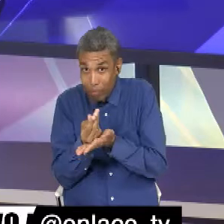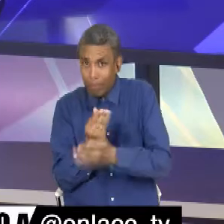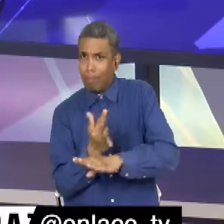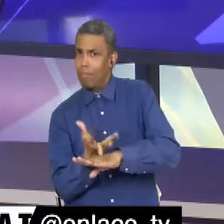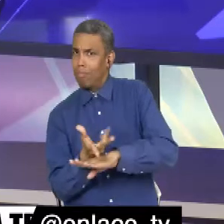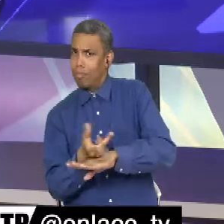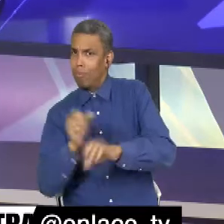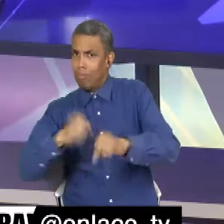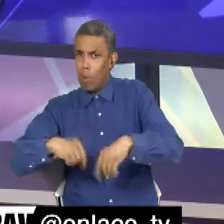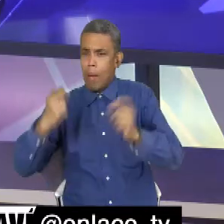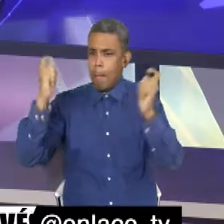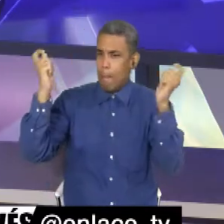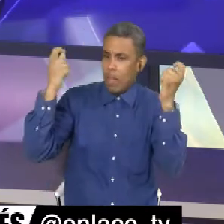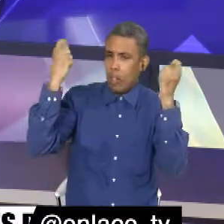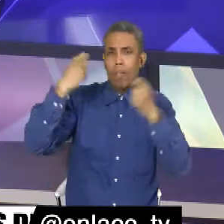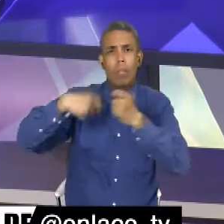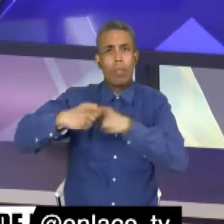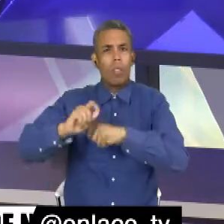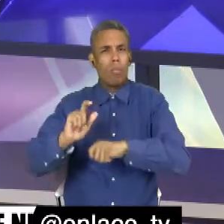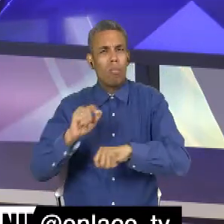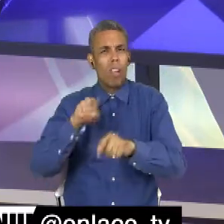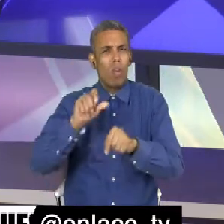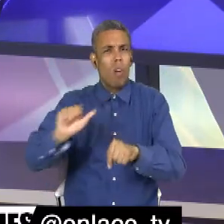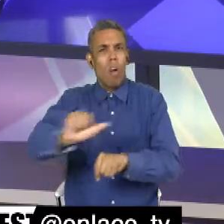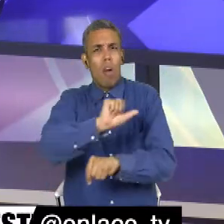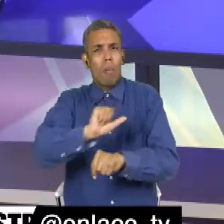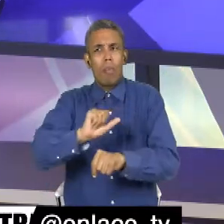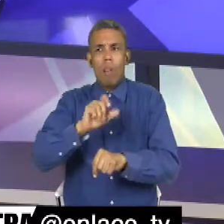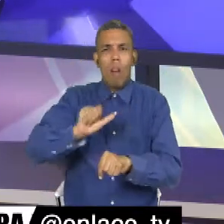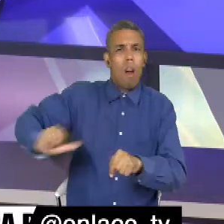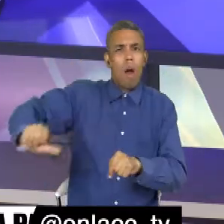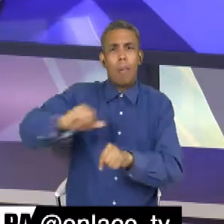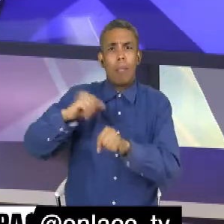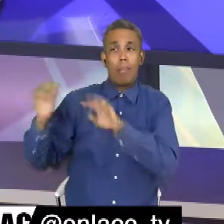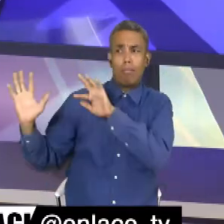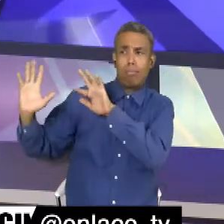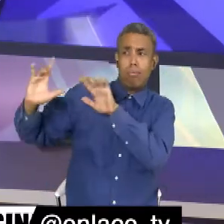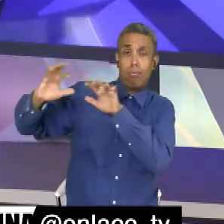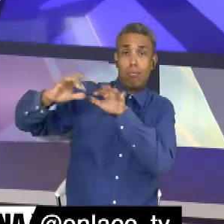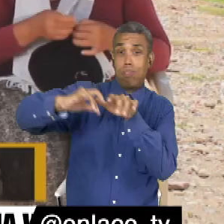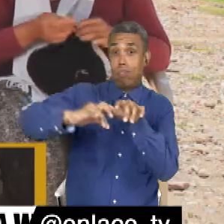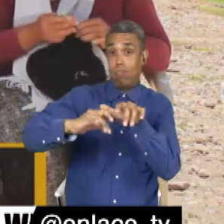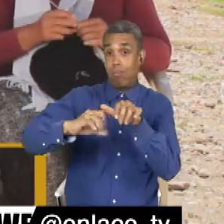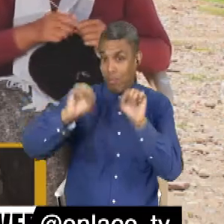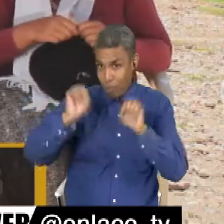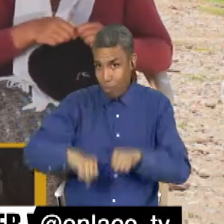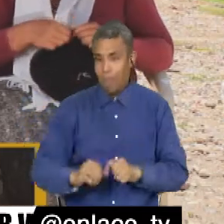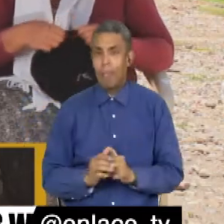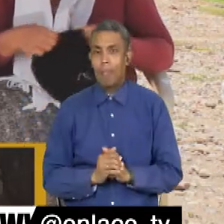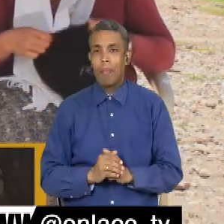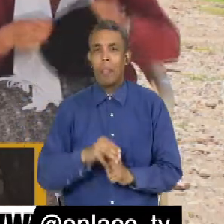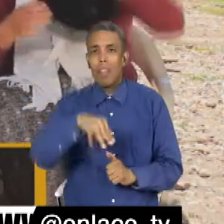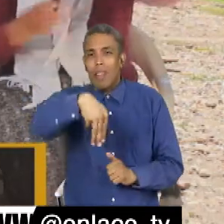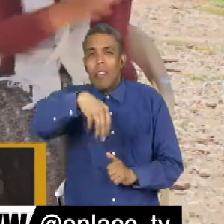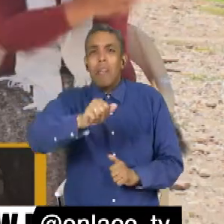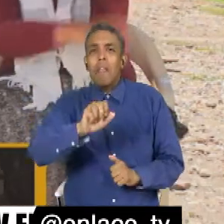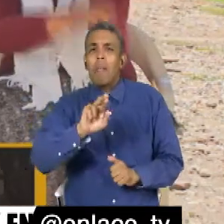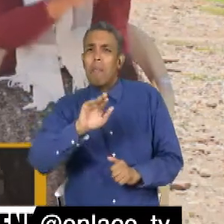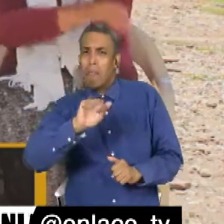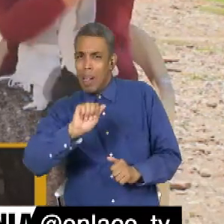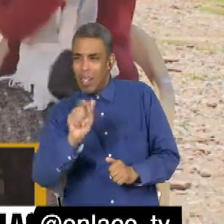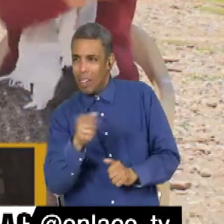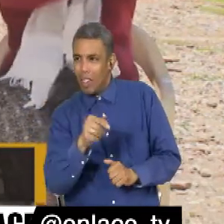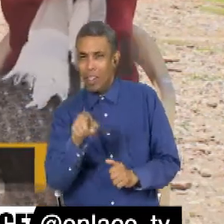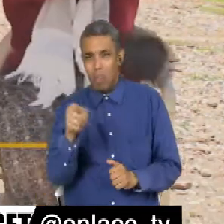descarta que en los próximos días arriben a esta zona más artesanos locales. María Matallana, Luzmila Grimaldos